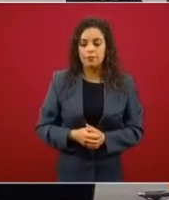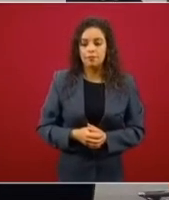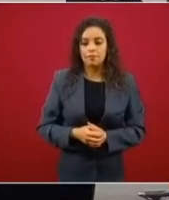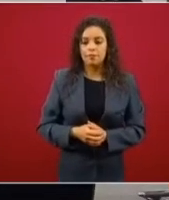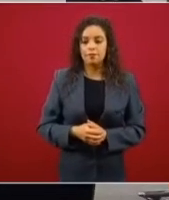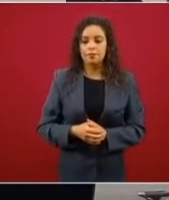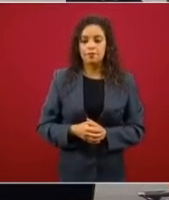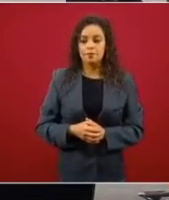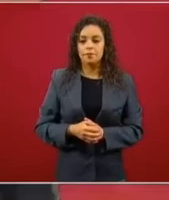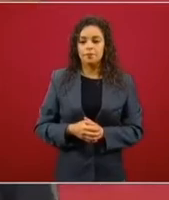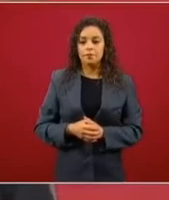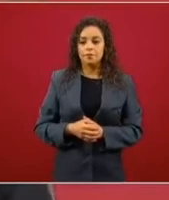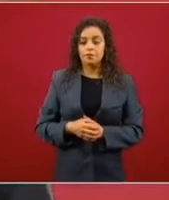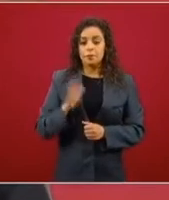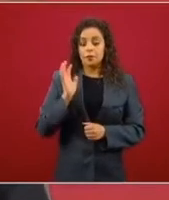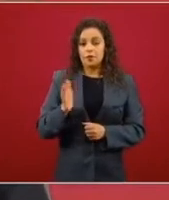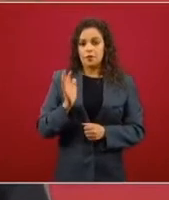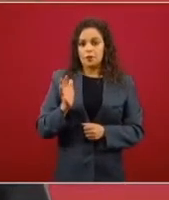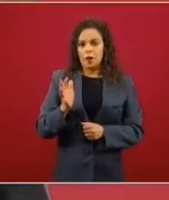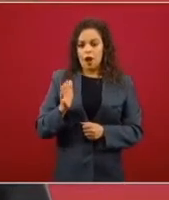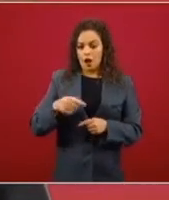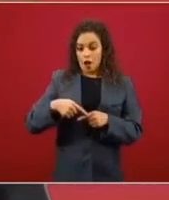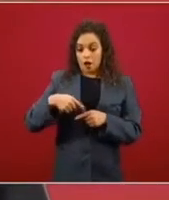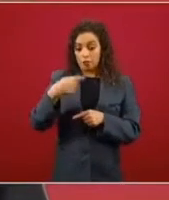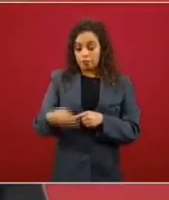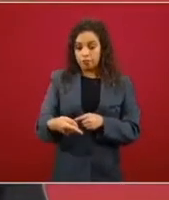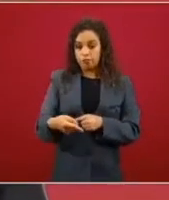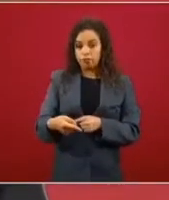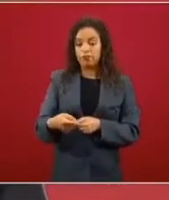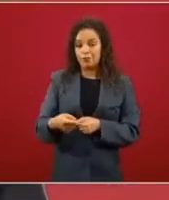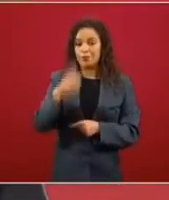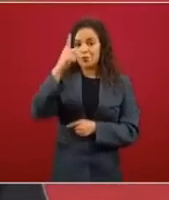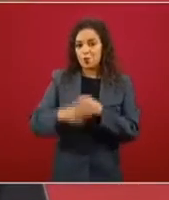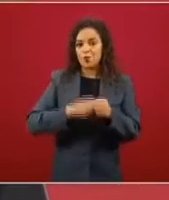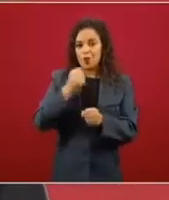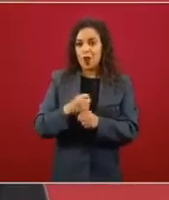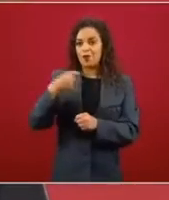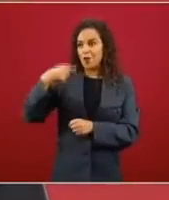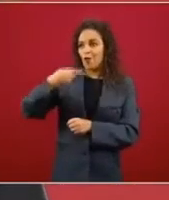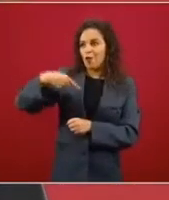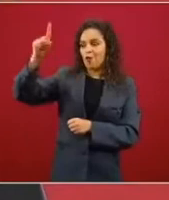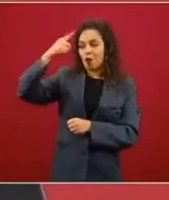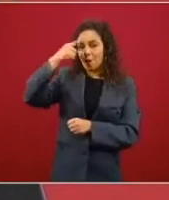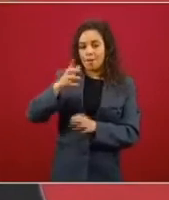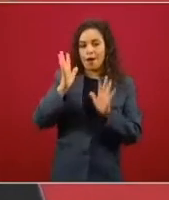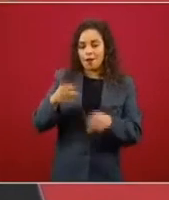ya se está cumpliendo un año del inicio de que fui a dar el banderazo. Vamos a evaluar.